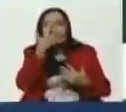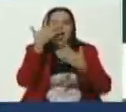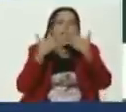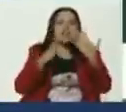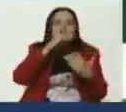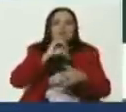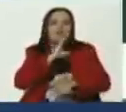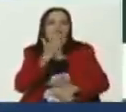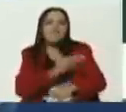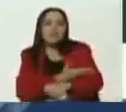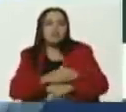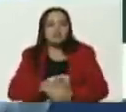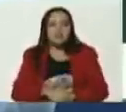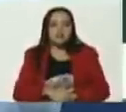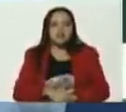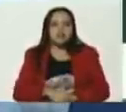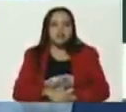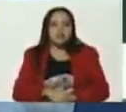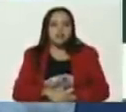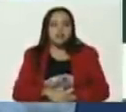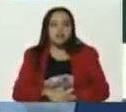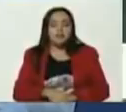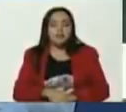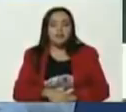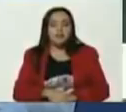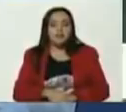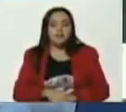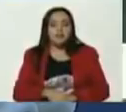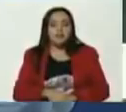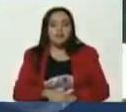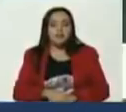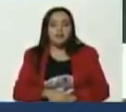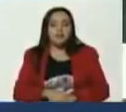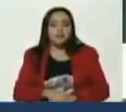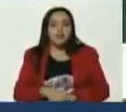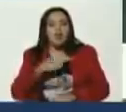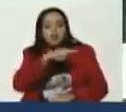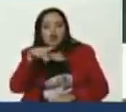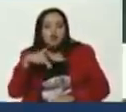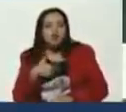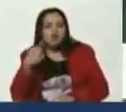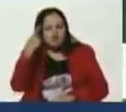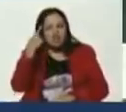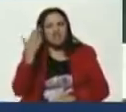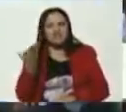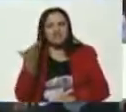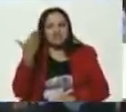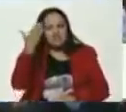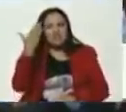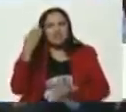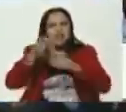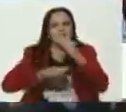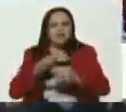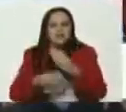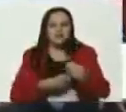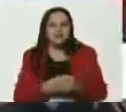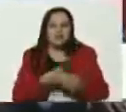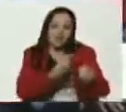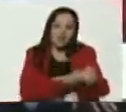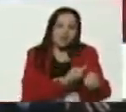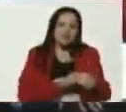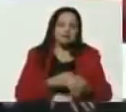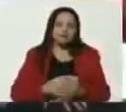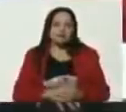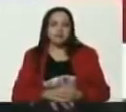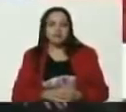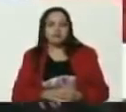fuerza para sobreponerse a ningún pueblo. Y nosotros sabemos hacerlo, queridos hermanos y queridas